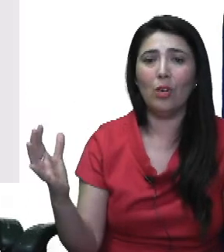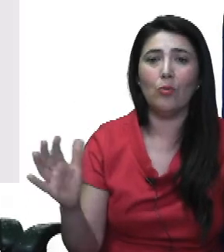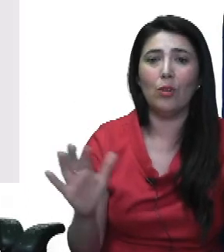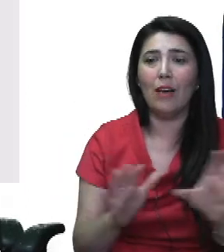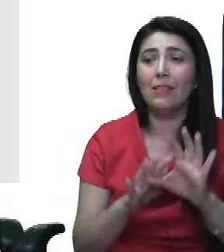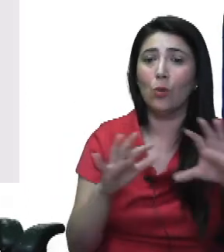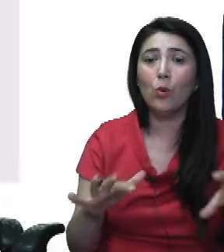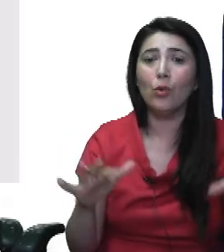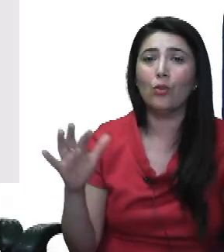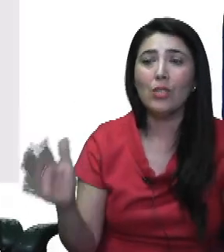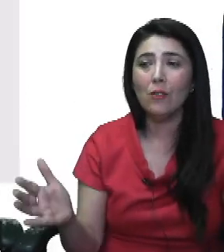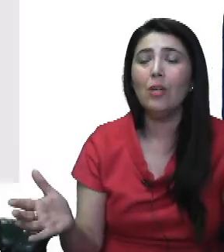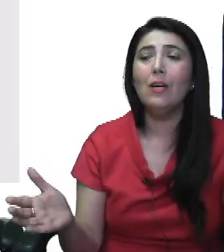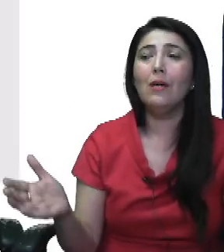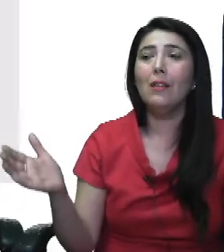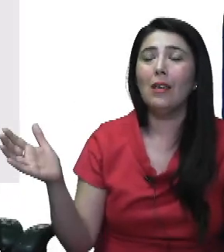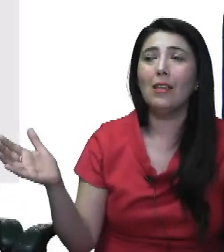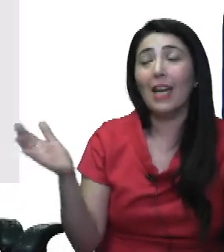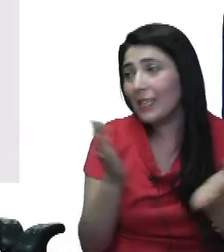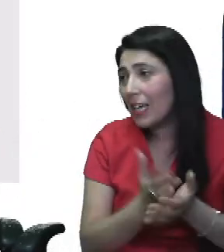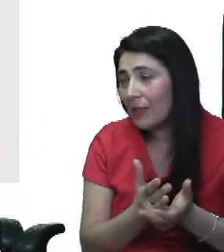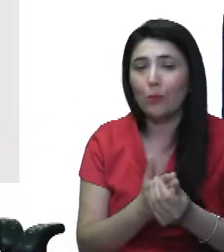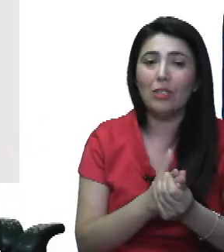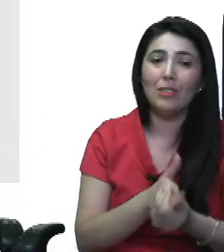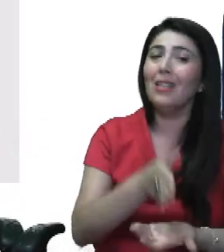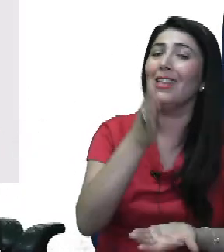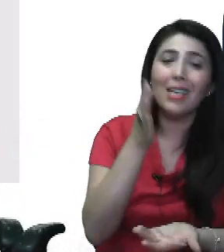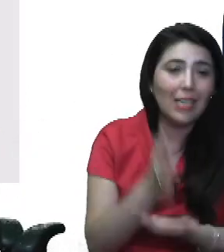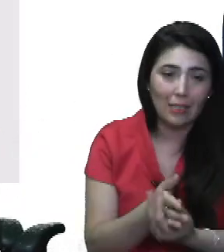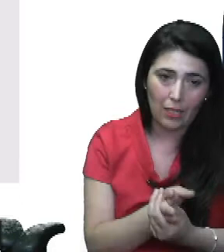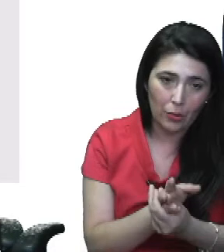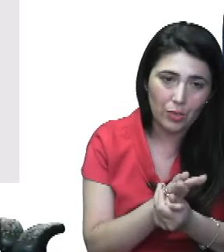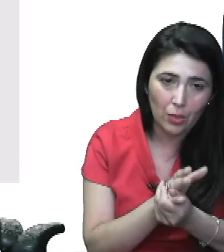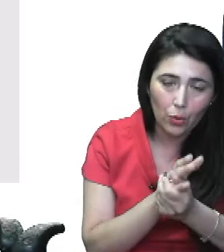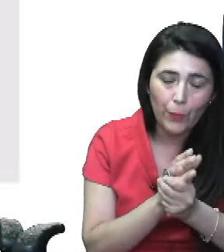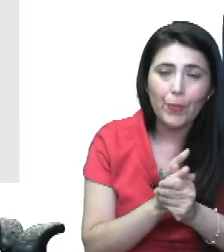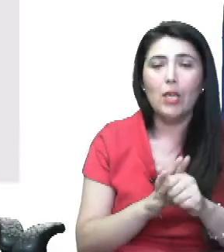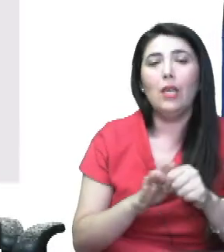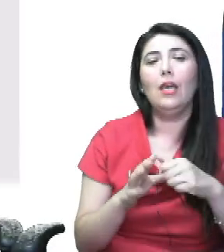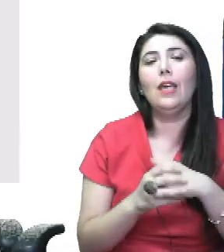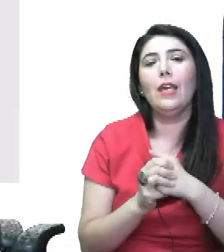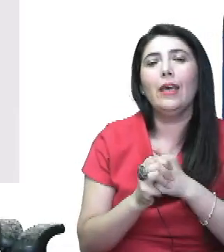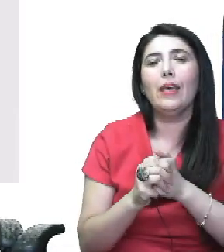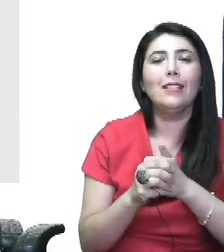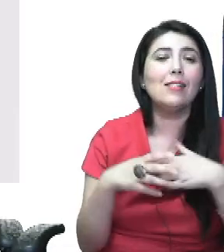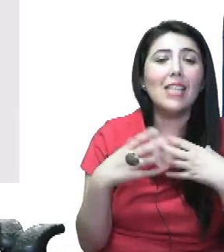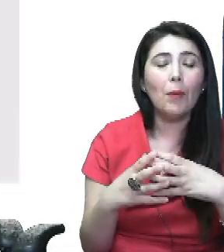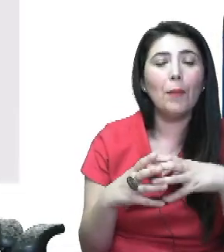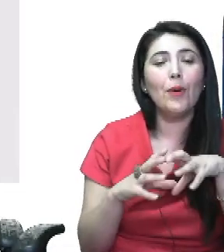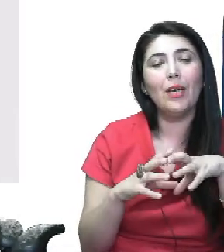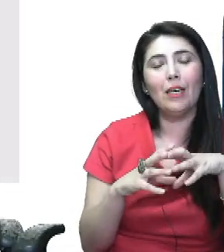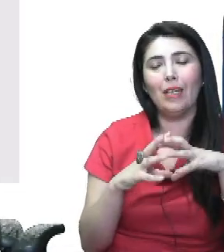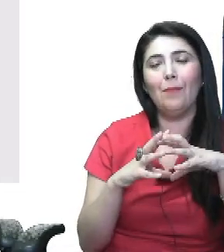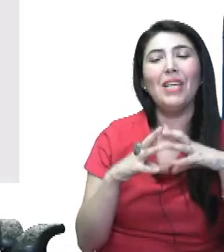entorno, que me resultaba seguro y conocido, drásticamente muchas veces deja de serlo, ¿cierto?, que necesitamos